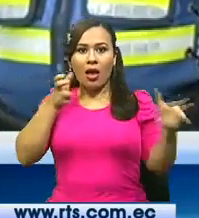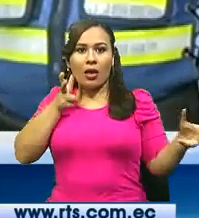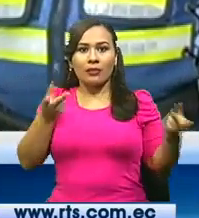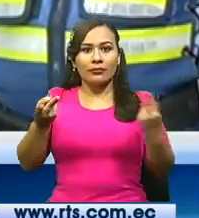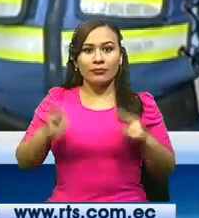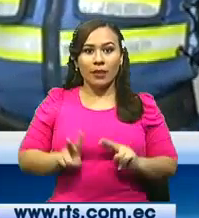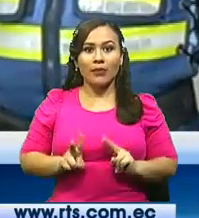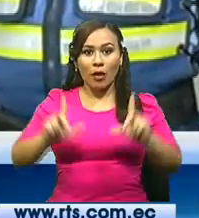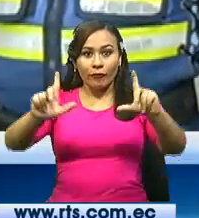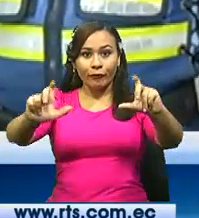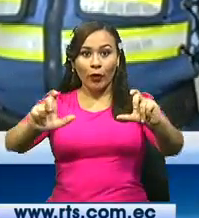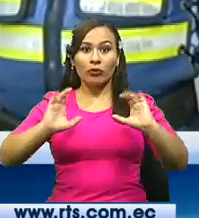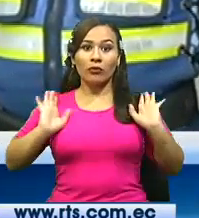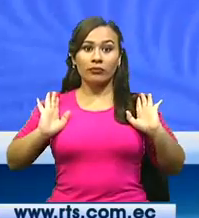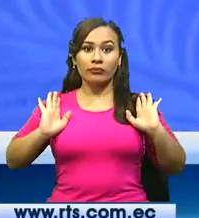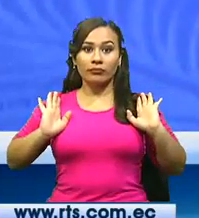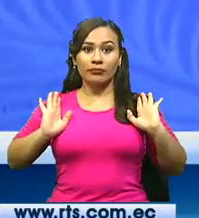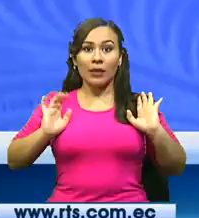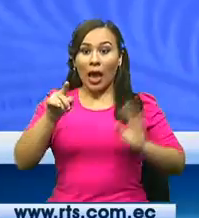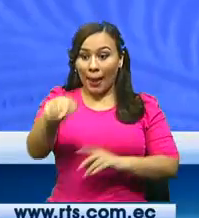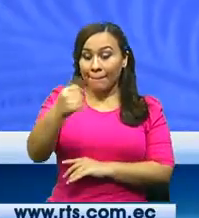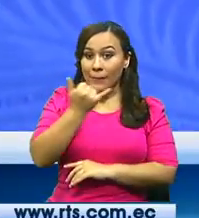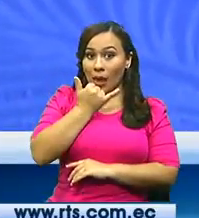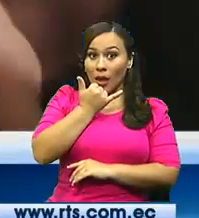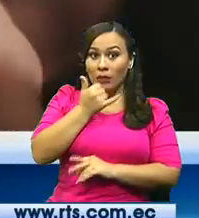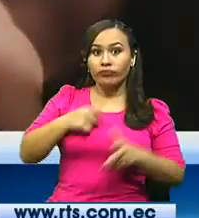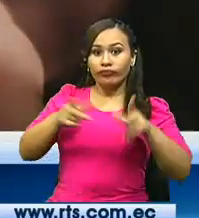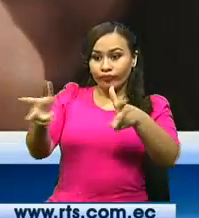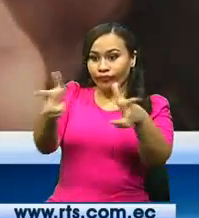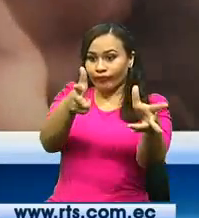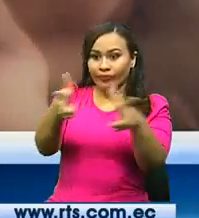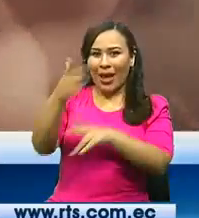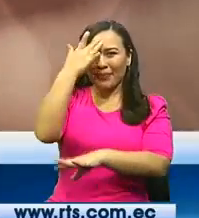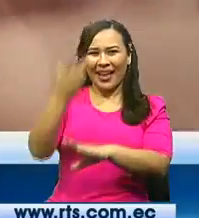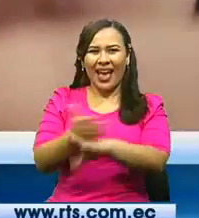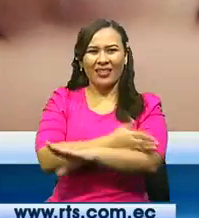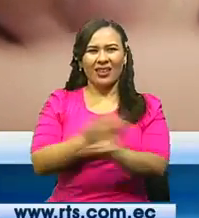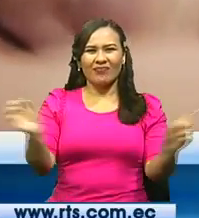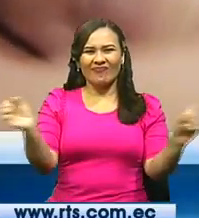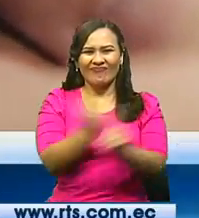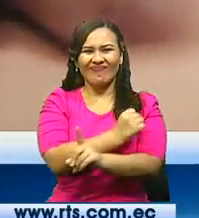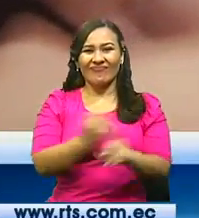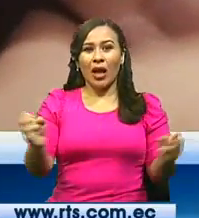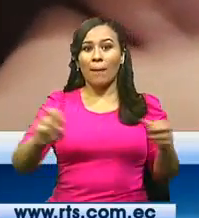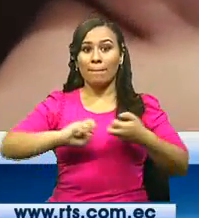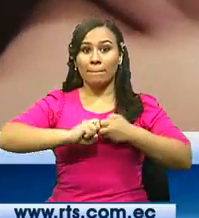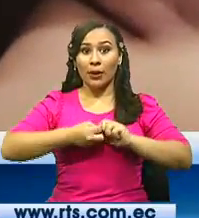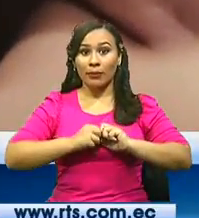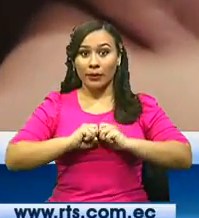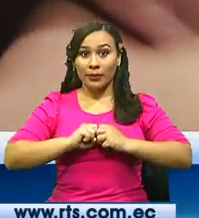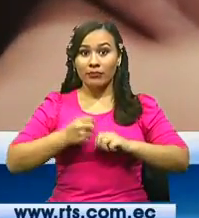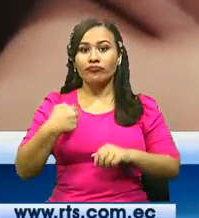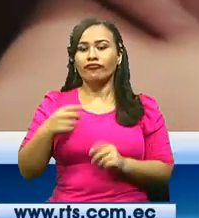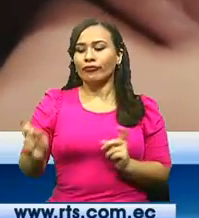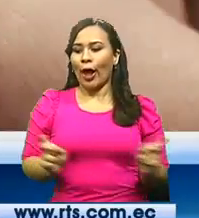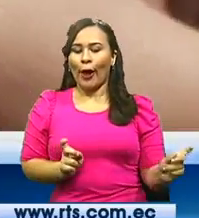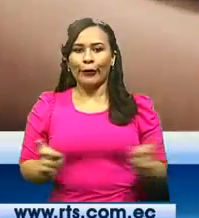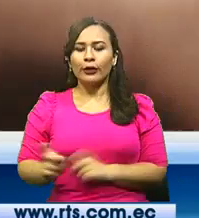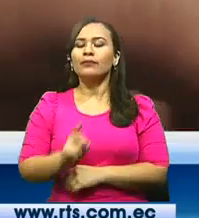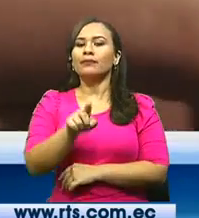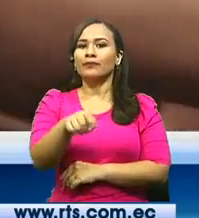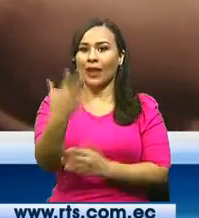y toman fotografías. El objetivo es reforzar la transparencia en sus jornadas de control y a la